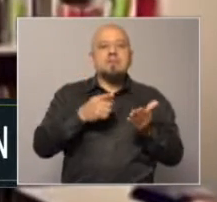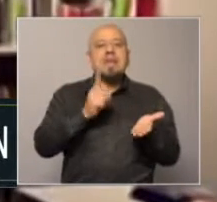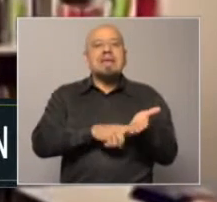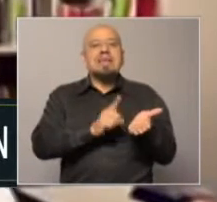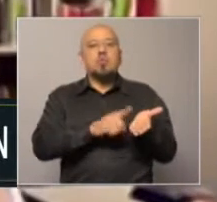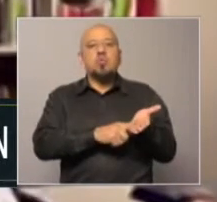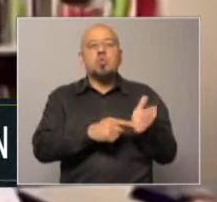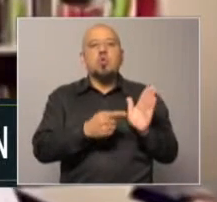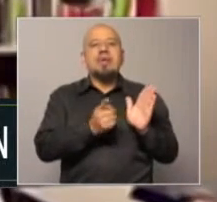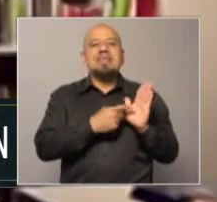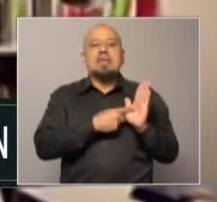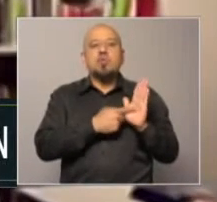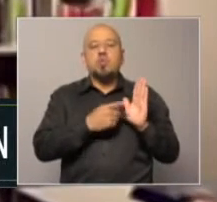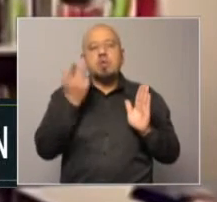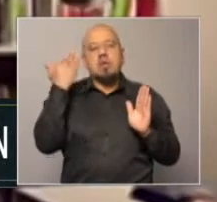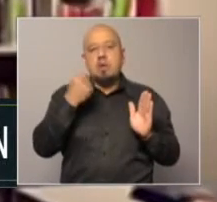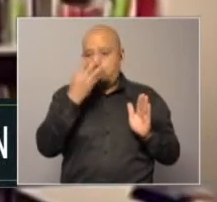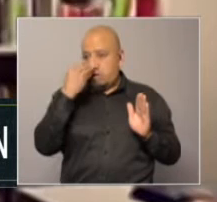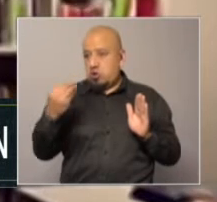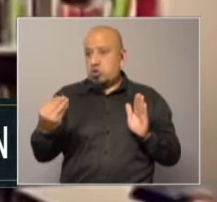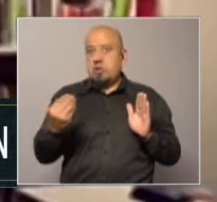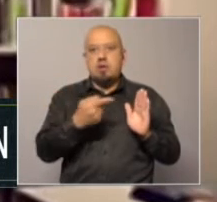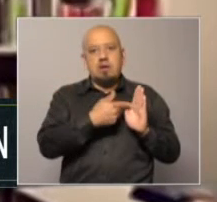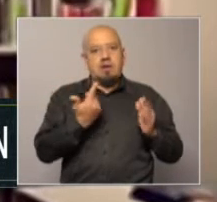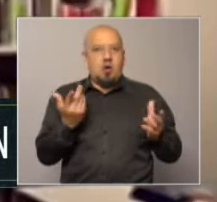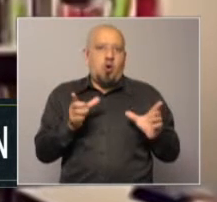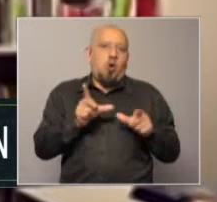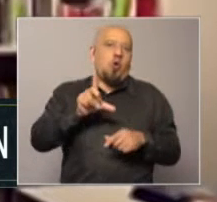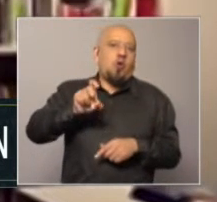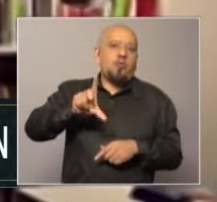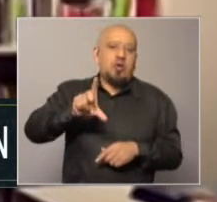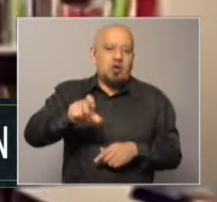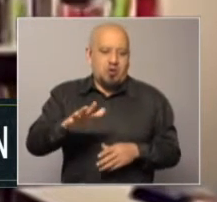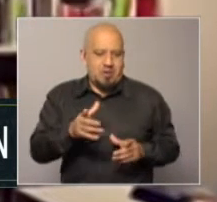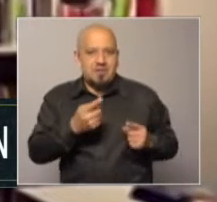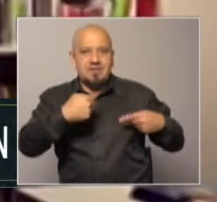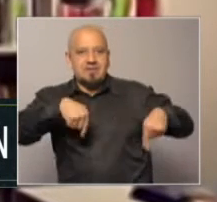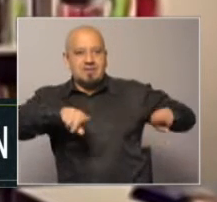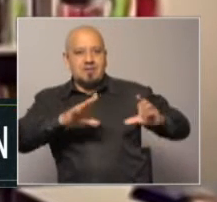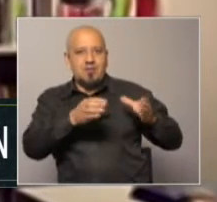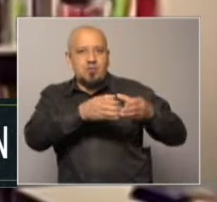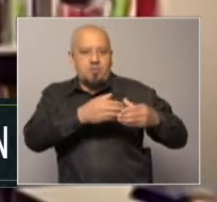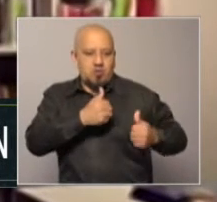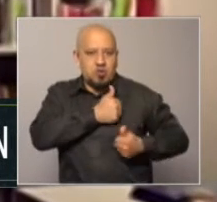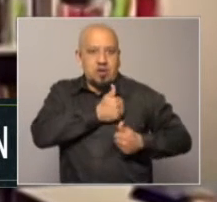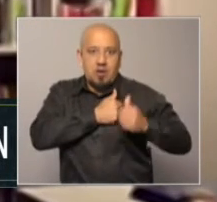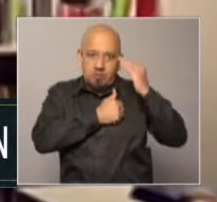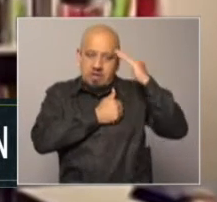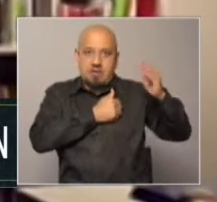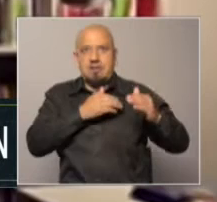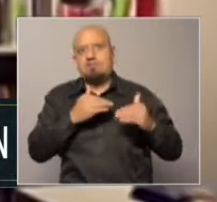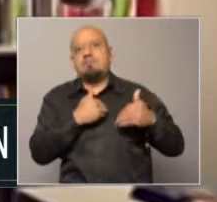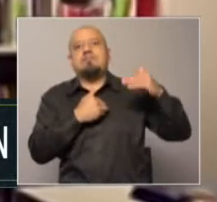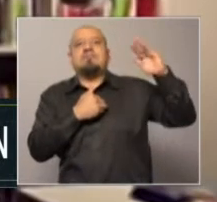las Fuerzas Armadas quedaron en un lugar muy privilegiado, tienen reformar todo lo que tiene que ver con orden público y